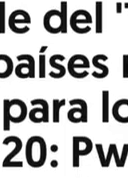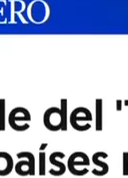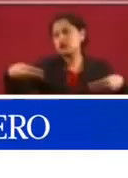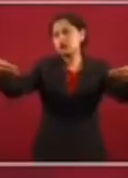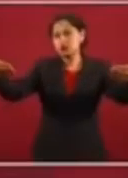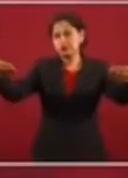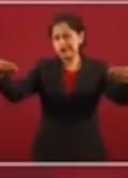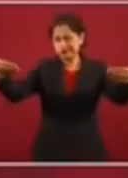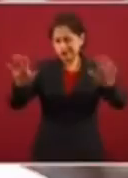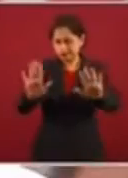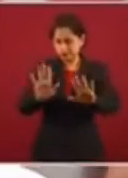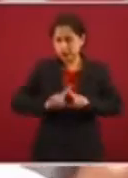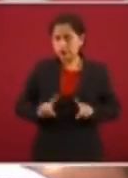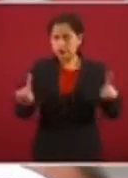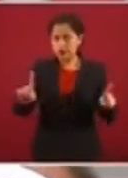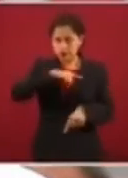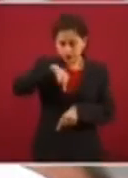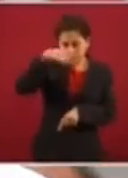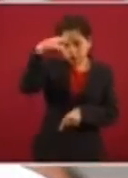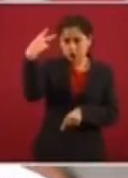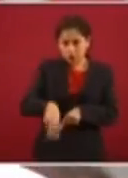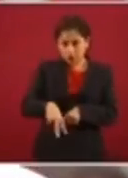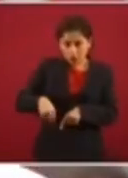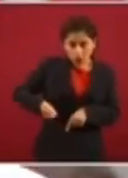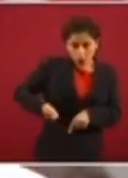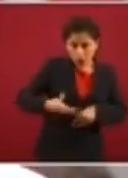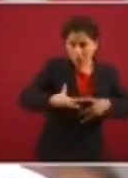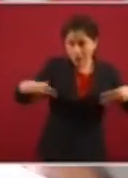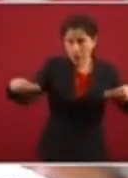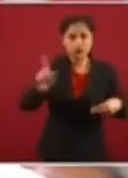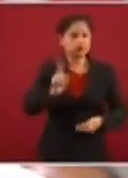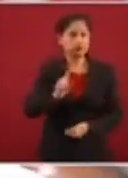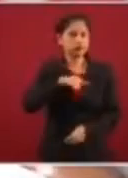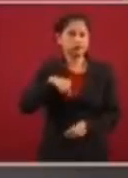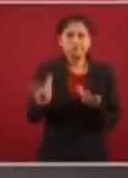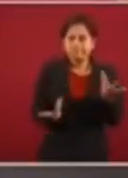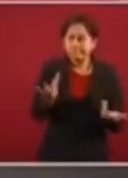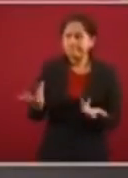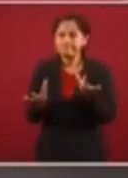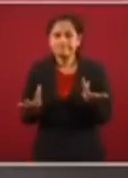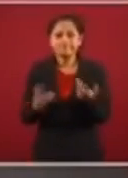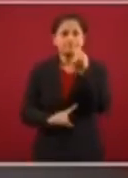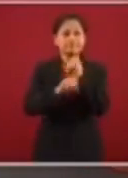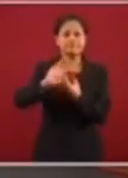Nosotros somos víctimas de una crisis mundial.